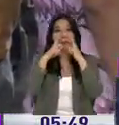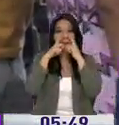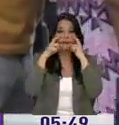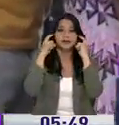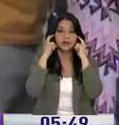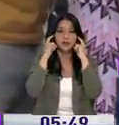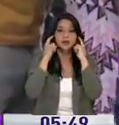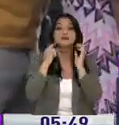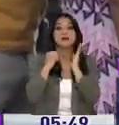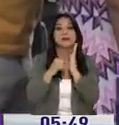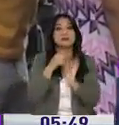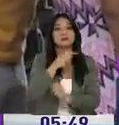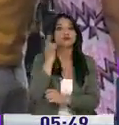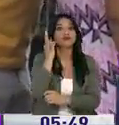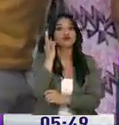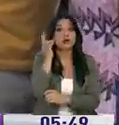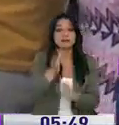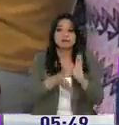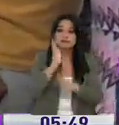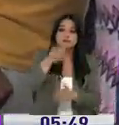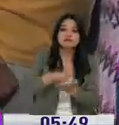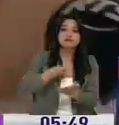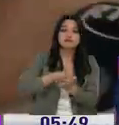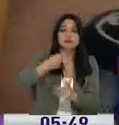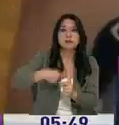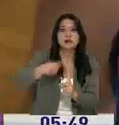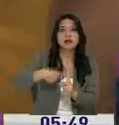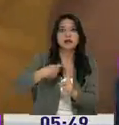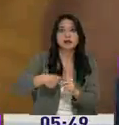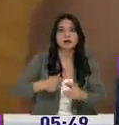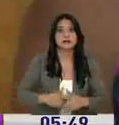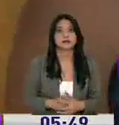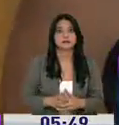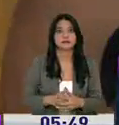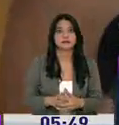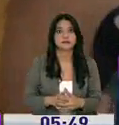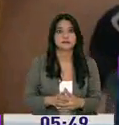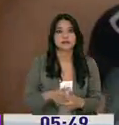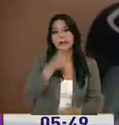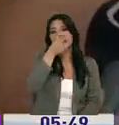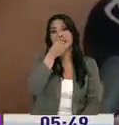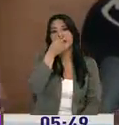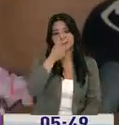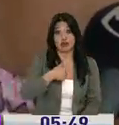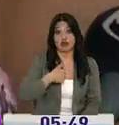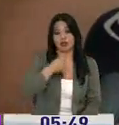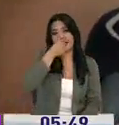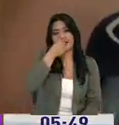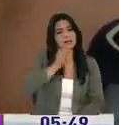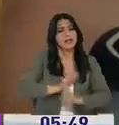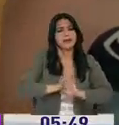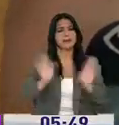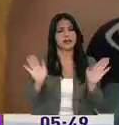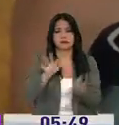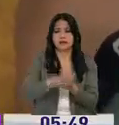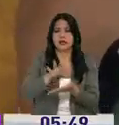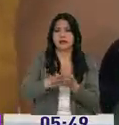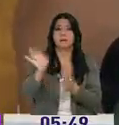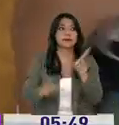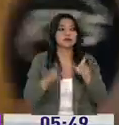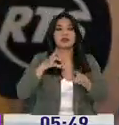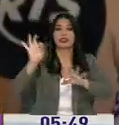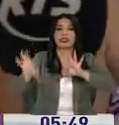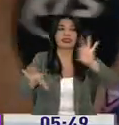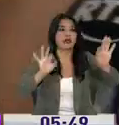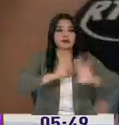como Carola Castillo, quien fue a comprar al mercado. Sí, o sea, por estado gripal más que todo, para no contagiar a las personas. ¿Usted